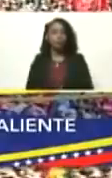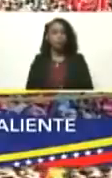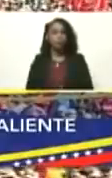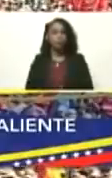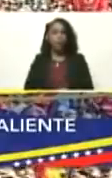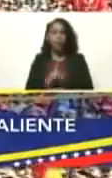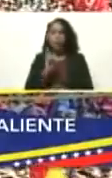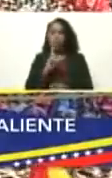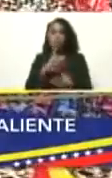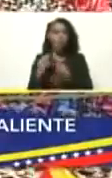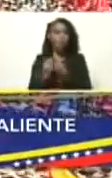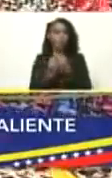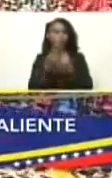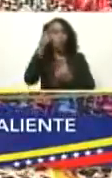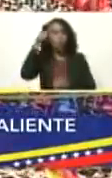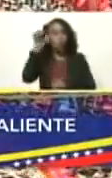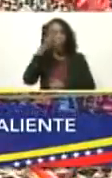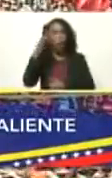no acompañó al pueblo.